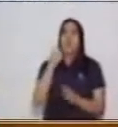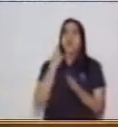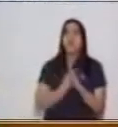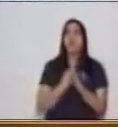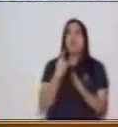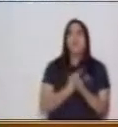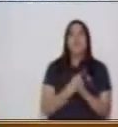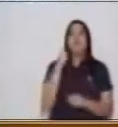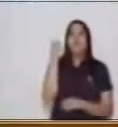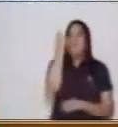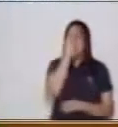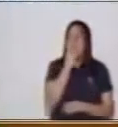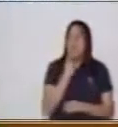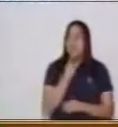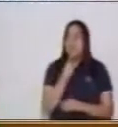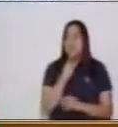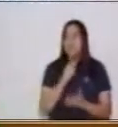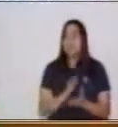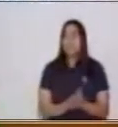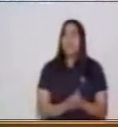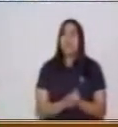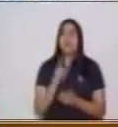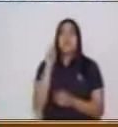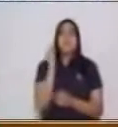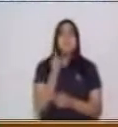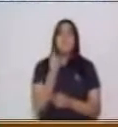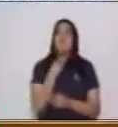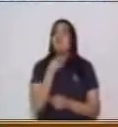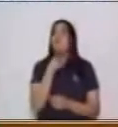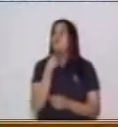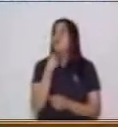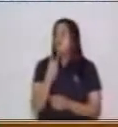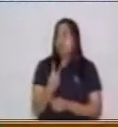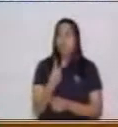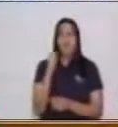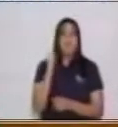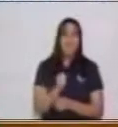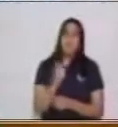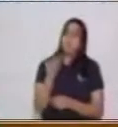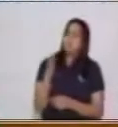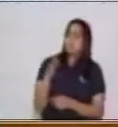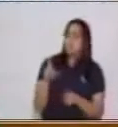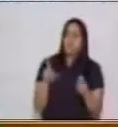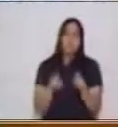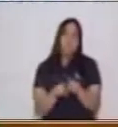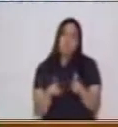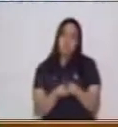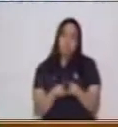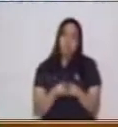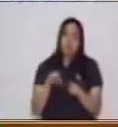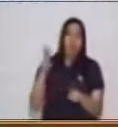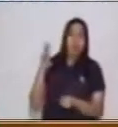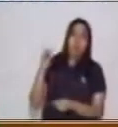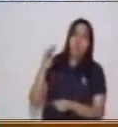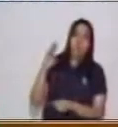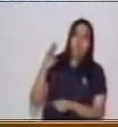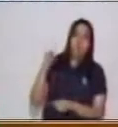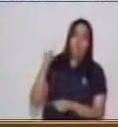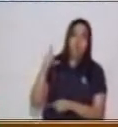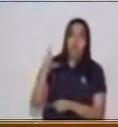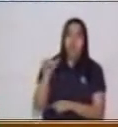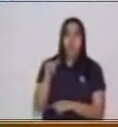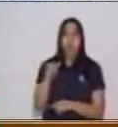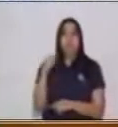de la S, ¿sí? Que aquí el sonido pues sí es igual con cualquier vocal, ¿sí? Sa, se, si, so,